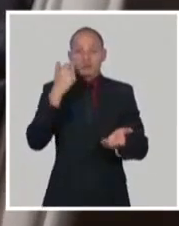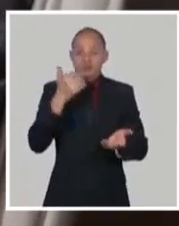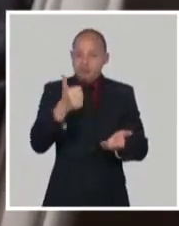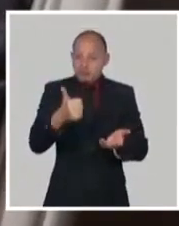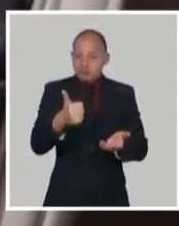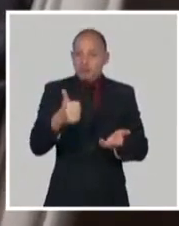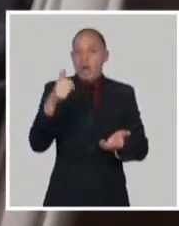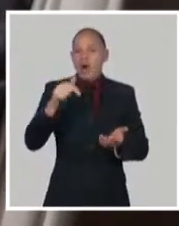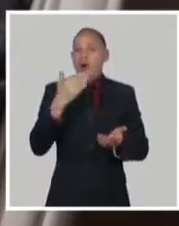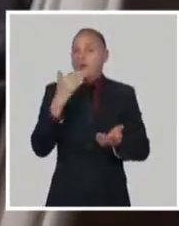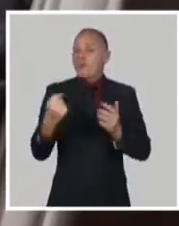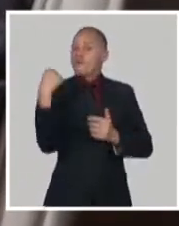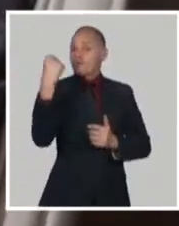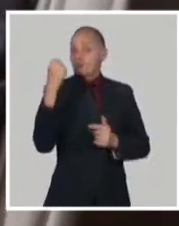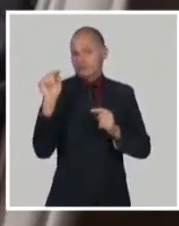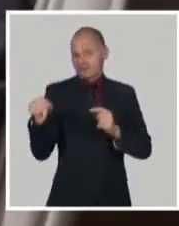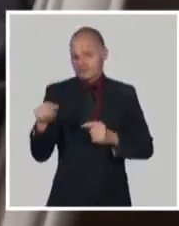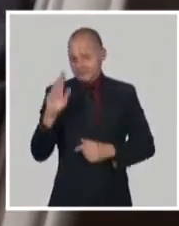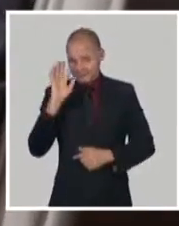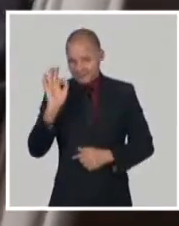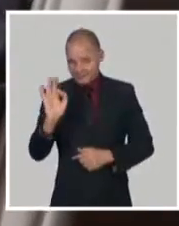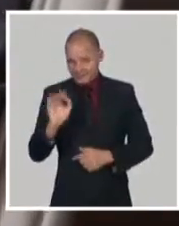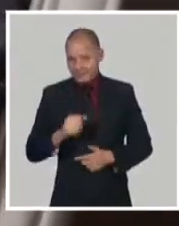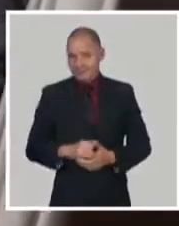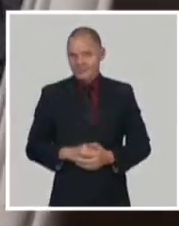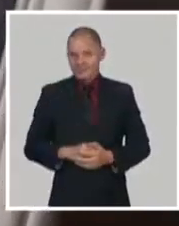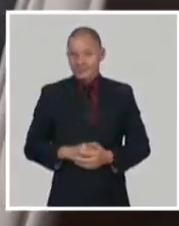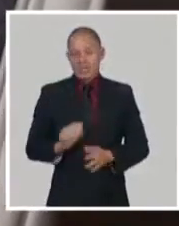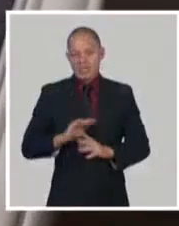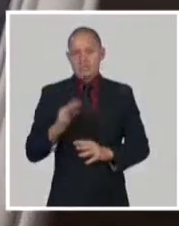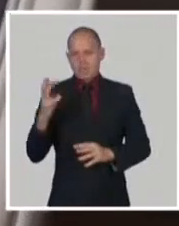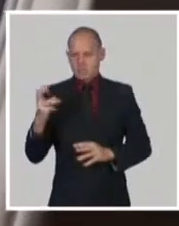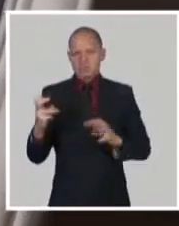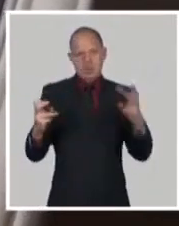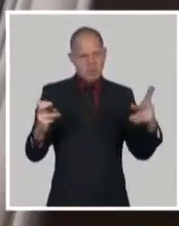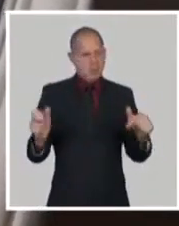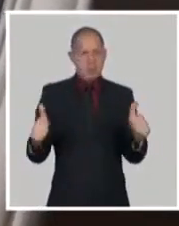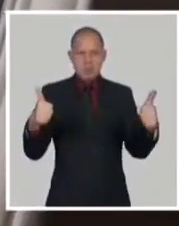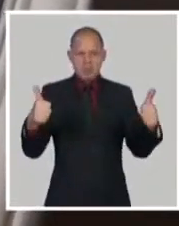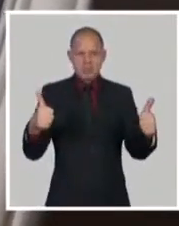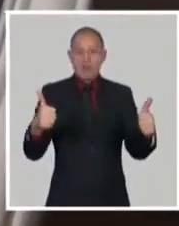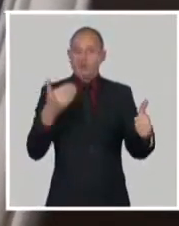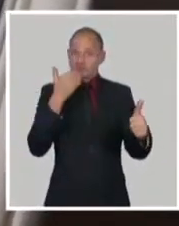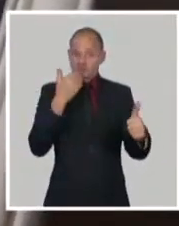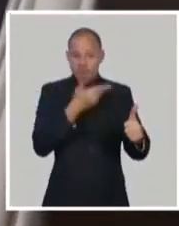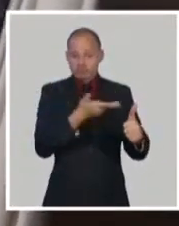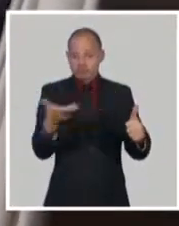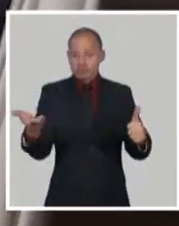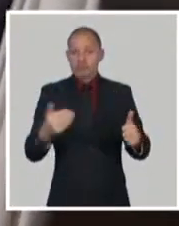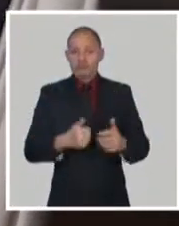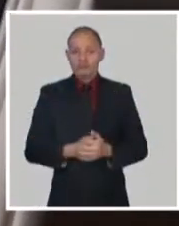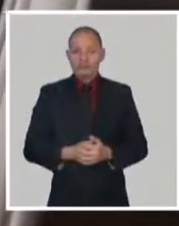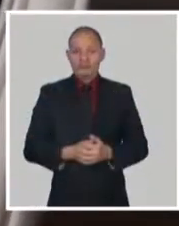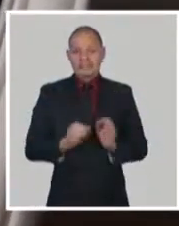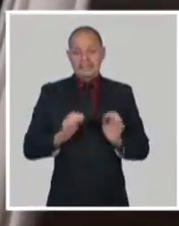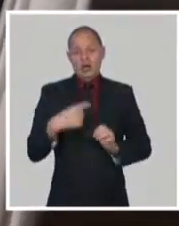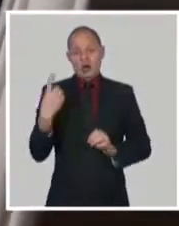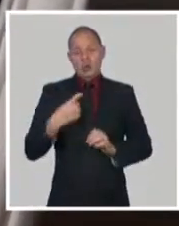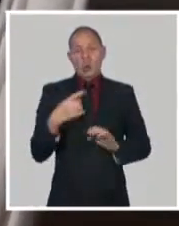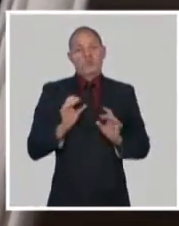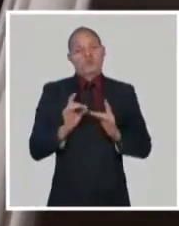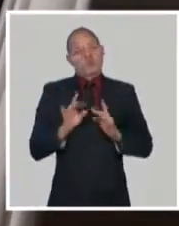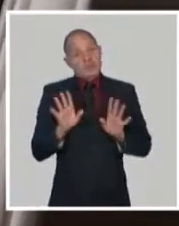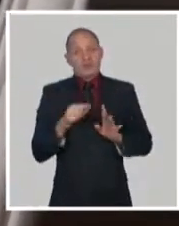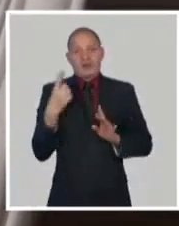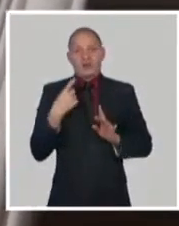02 en este minuto, y ahí están los primeros resultados, que no solo son buenos para los que no nos hemos contagiado, sino